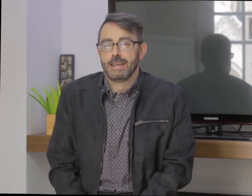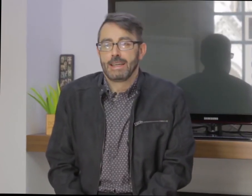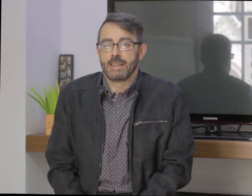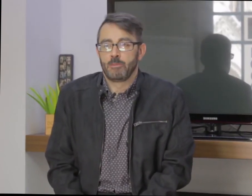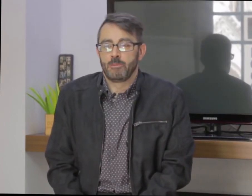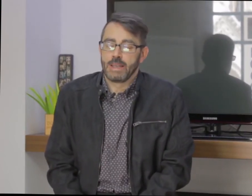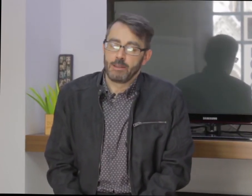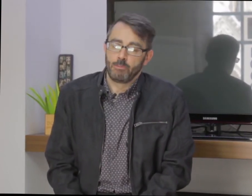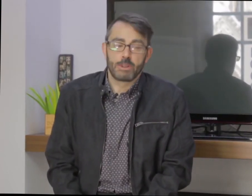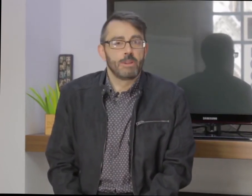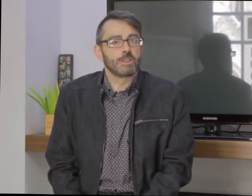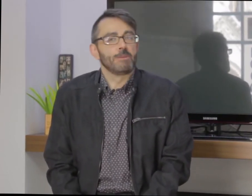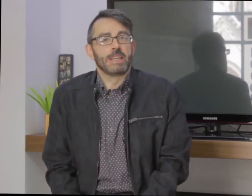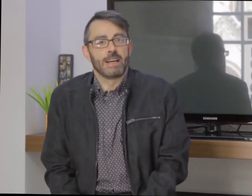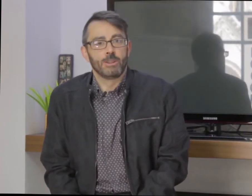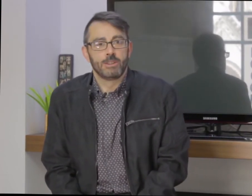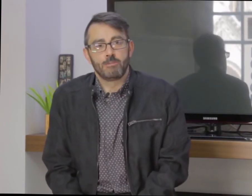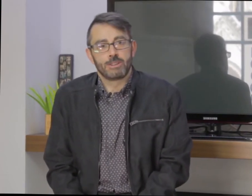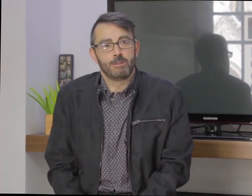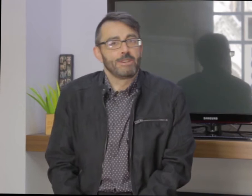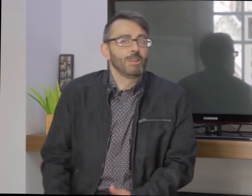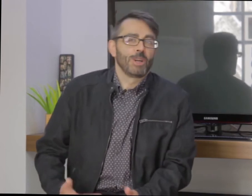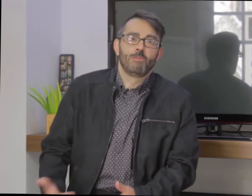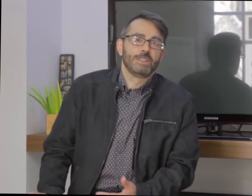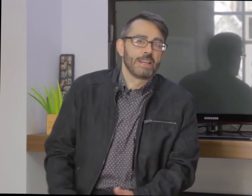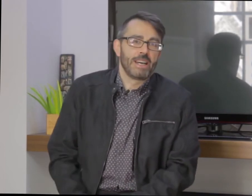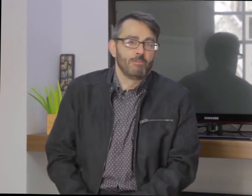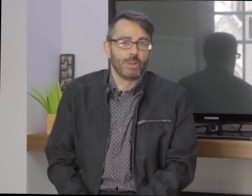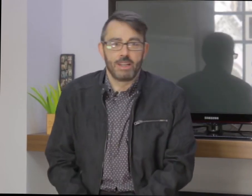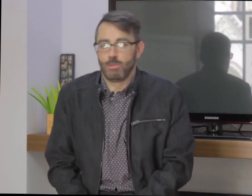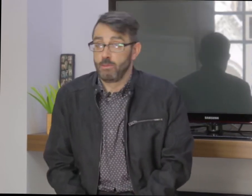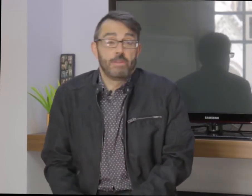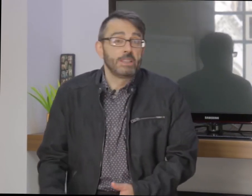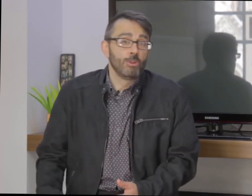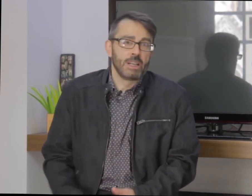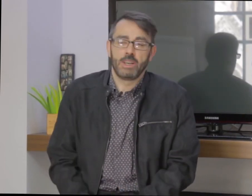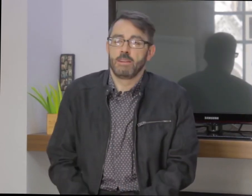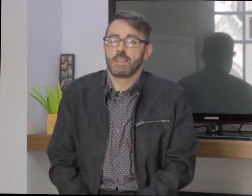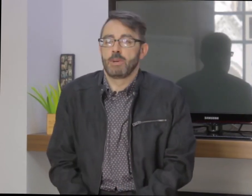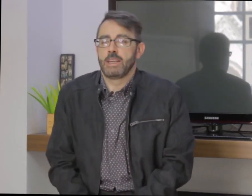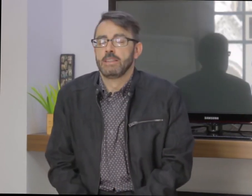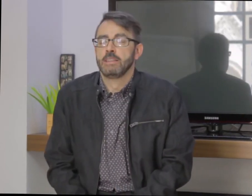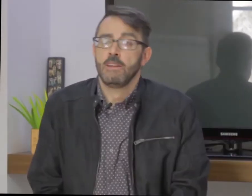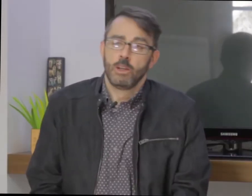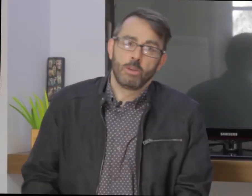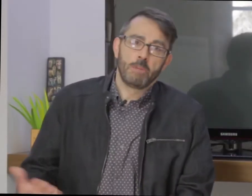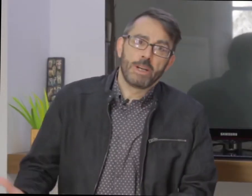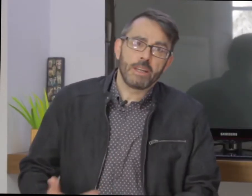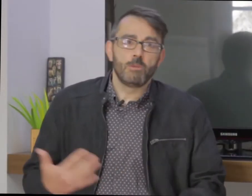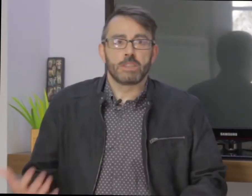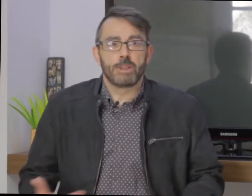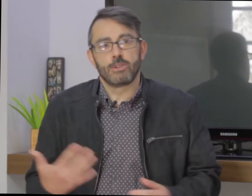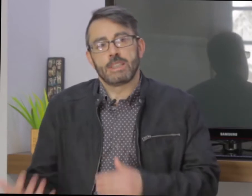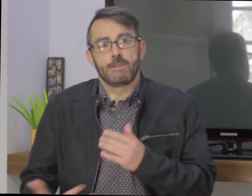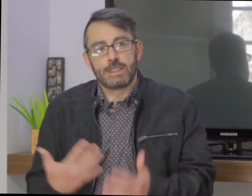en potenciar nuestra vanidad y me estoy explicando por ejemplo en instagram por ejemplo facebook también en cierta manera donde